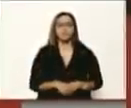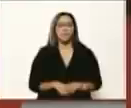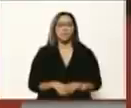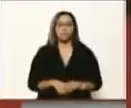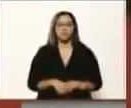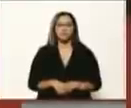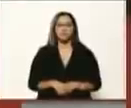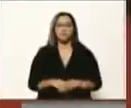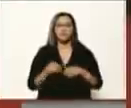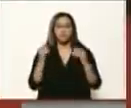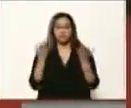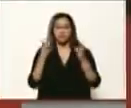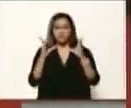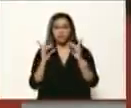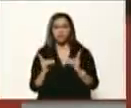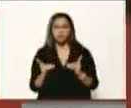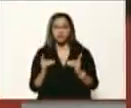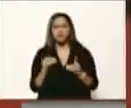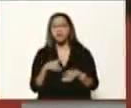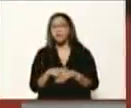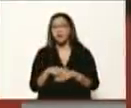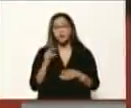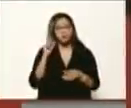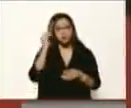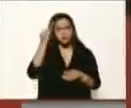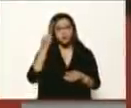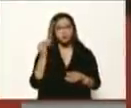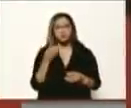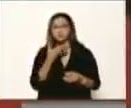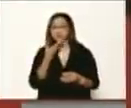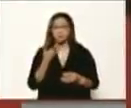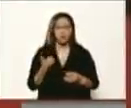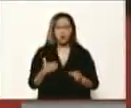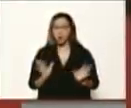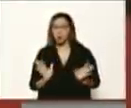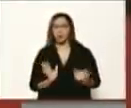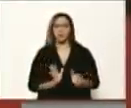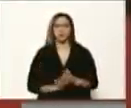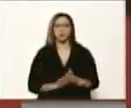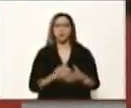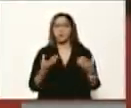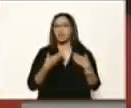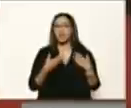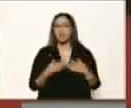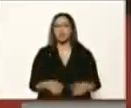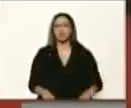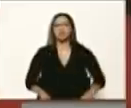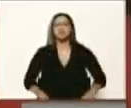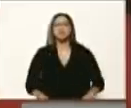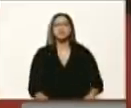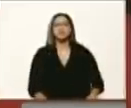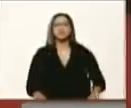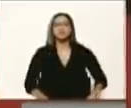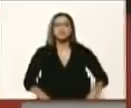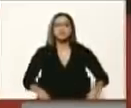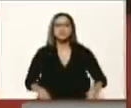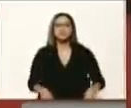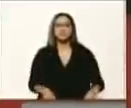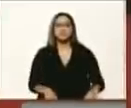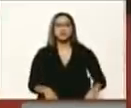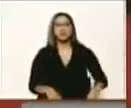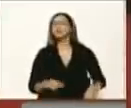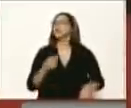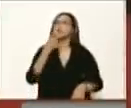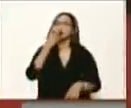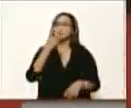Para tomar la decisión y votar porque te crea que va a ser el mejor papel como gobernadora, como alcalde. De entrada, lo dijimos el